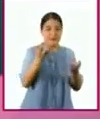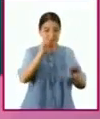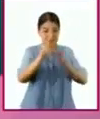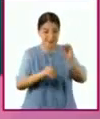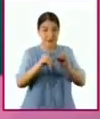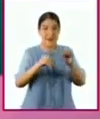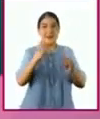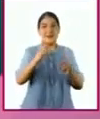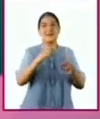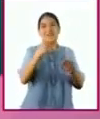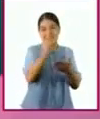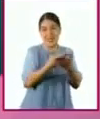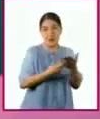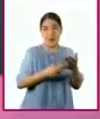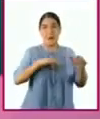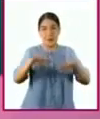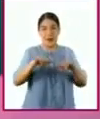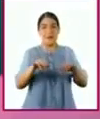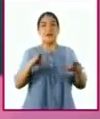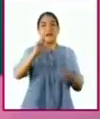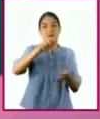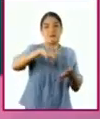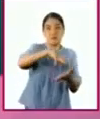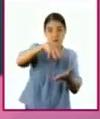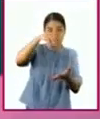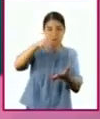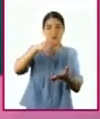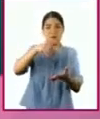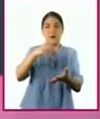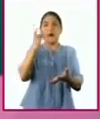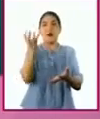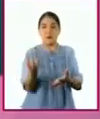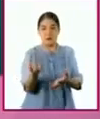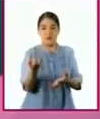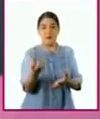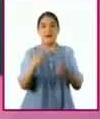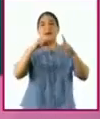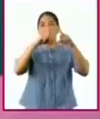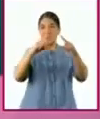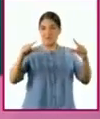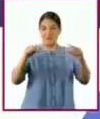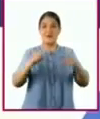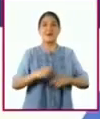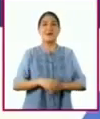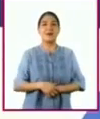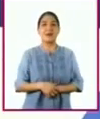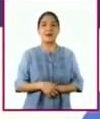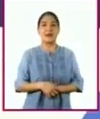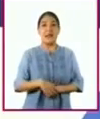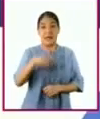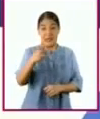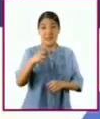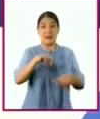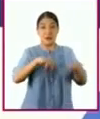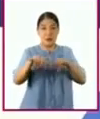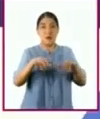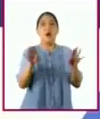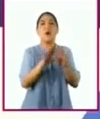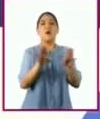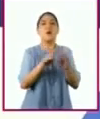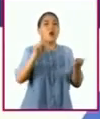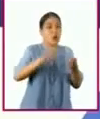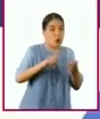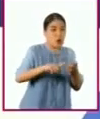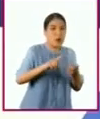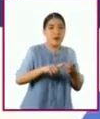mapas son la cilíndrica, cónica y azimutal. Un mapa debe incluir la fuente o